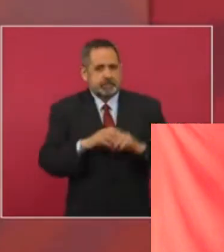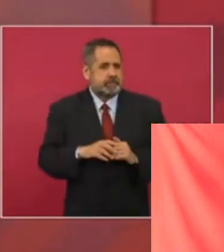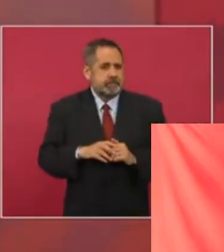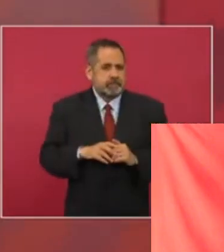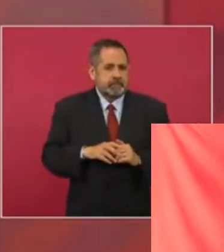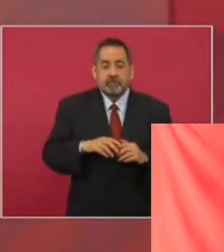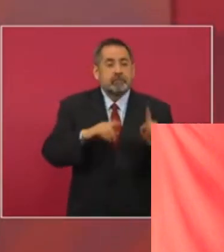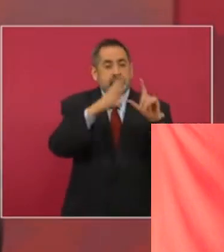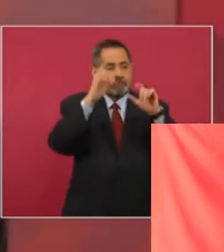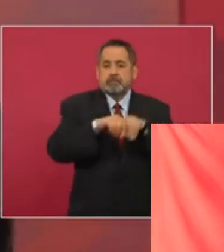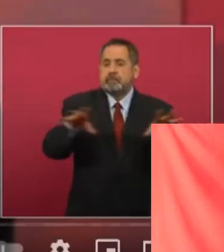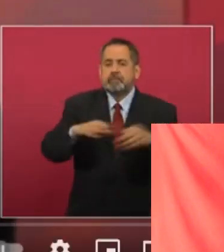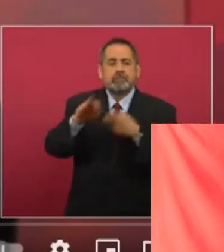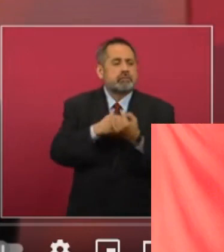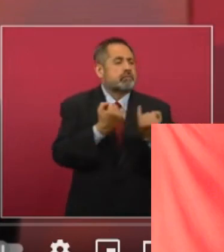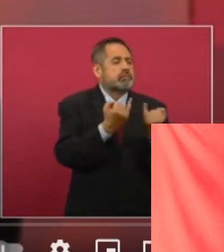todos, la misma foto.